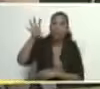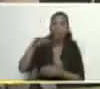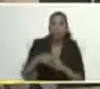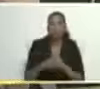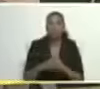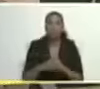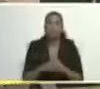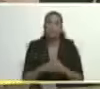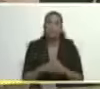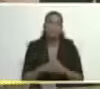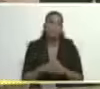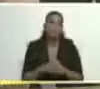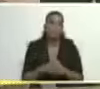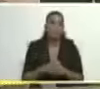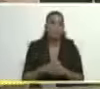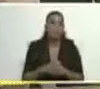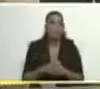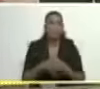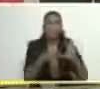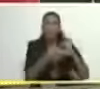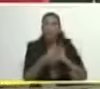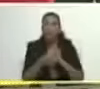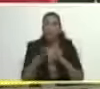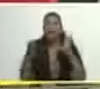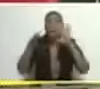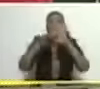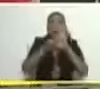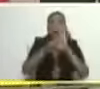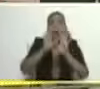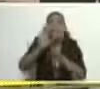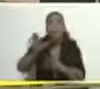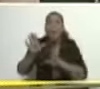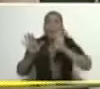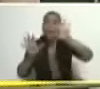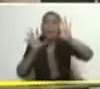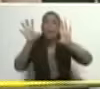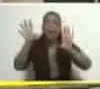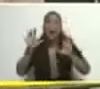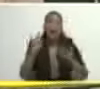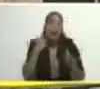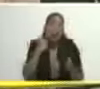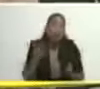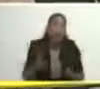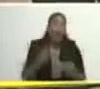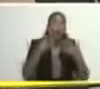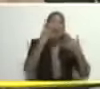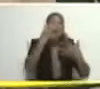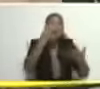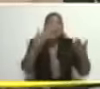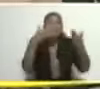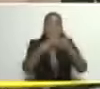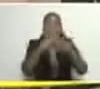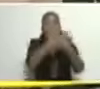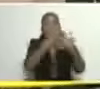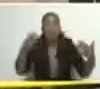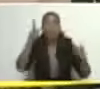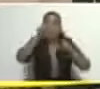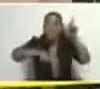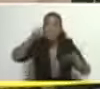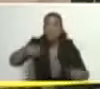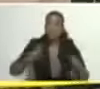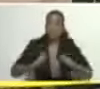Unidos, unidos a un país aquí y allá. Ahora bien, hay 8 mil millones de personas en el